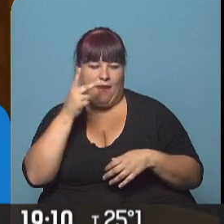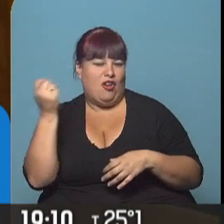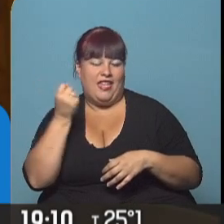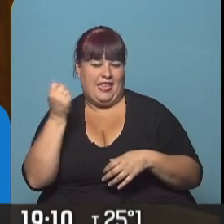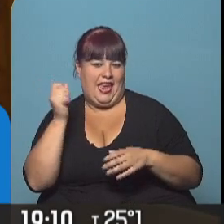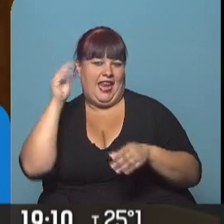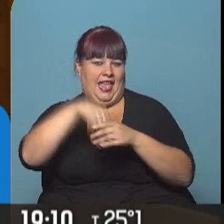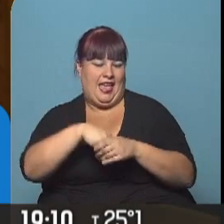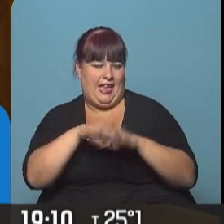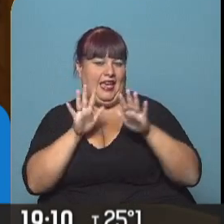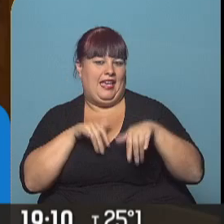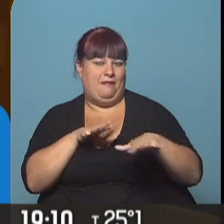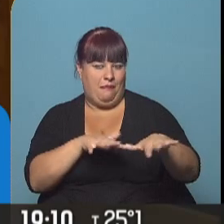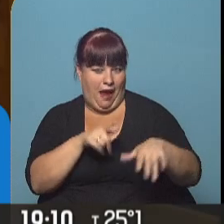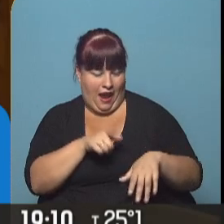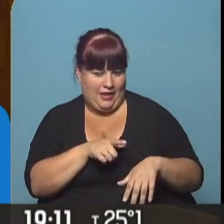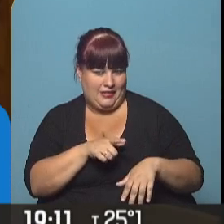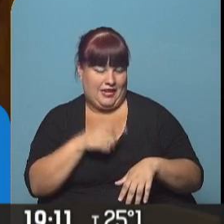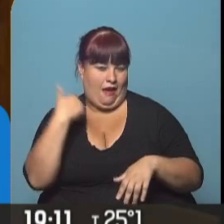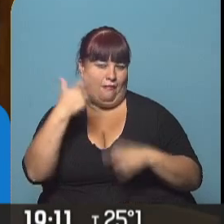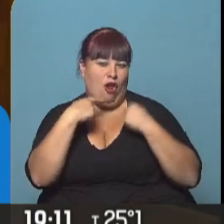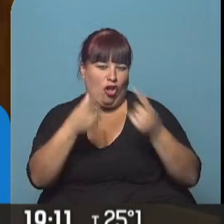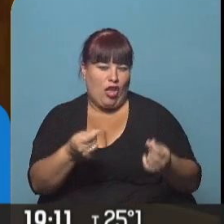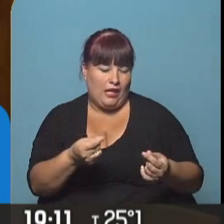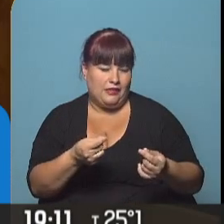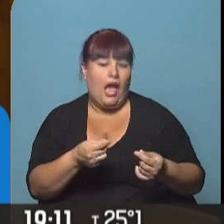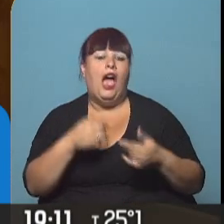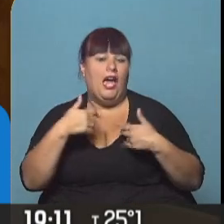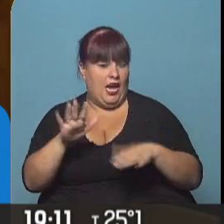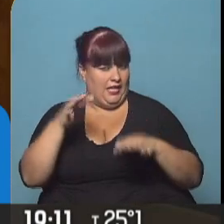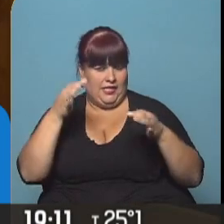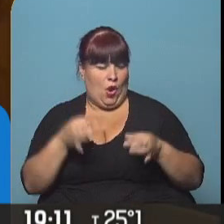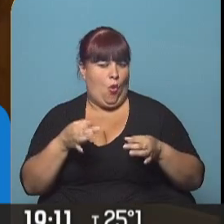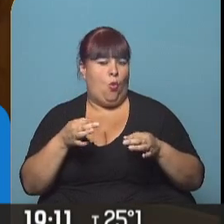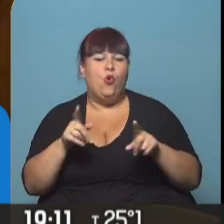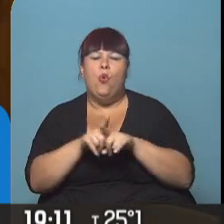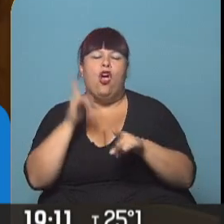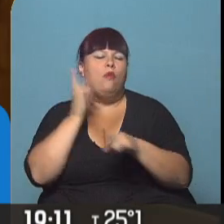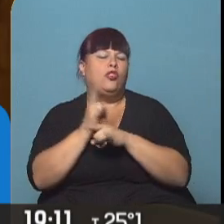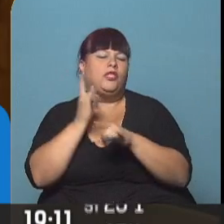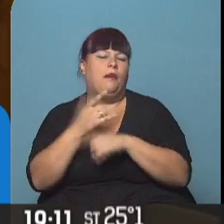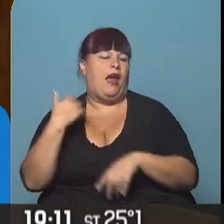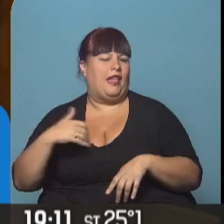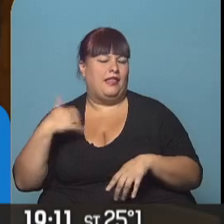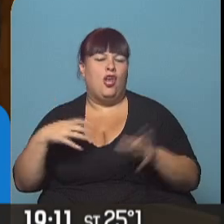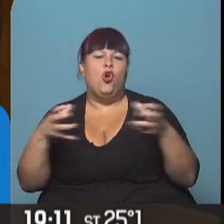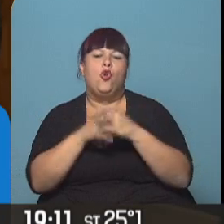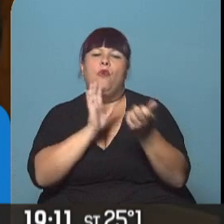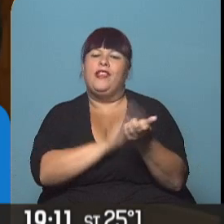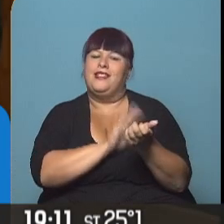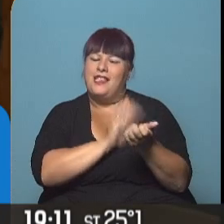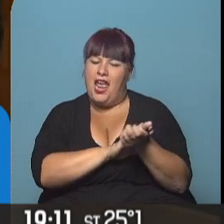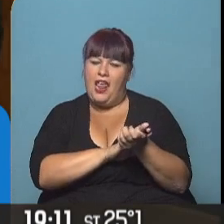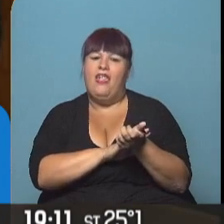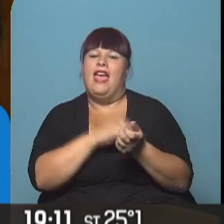querer participar de esta protesta, que lo iban a hacer seguramente como pasa históricamente en Argentina. Los partidos de izquierda